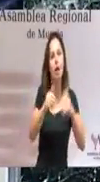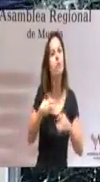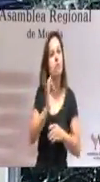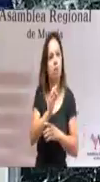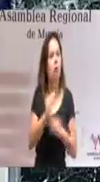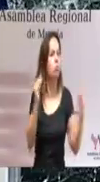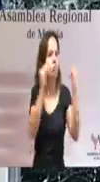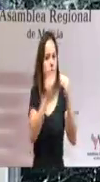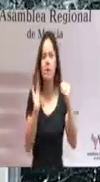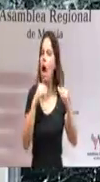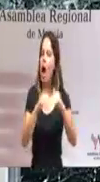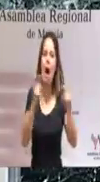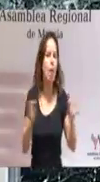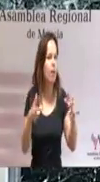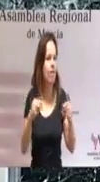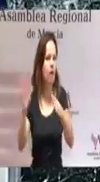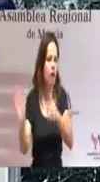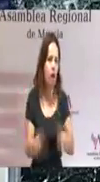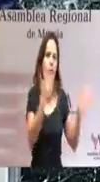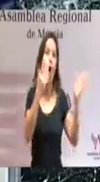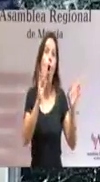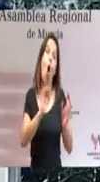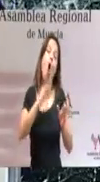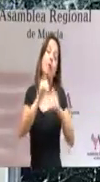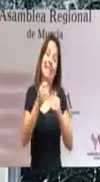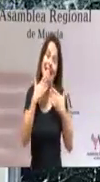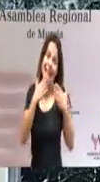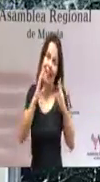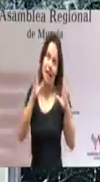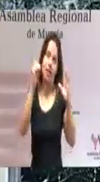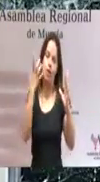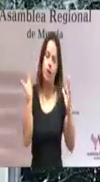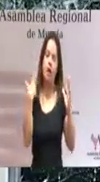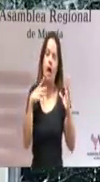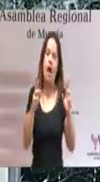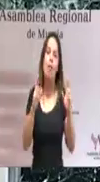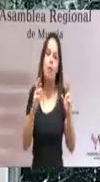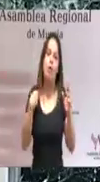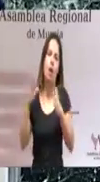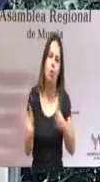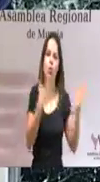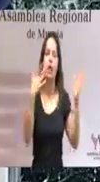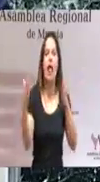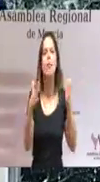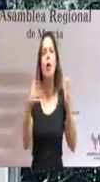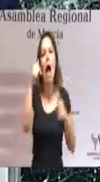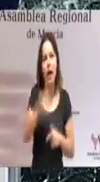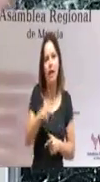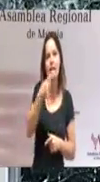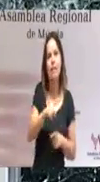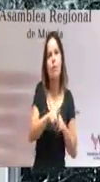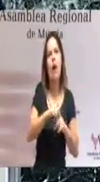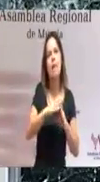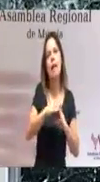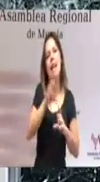totalmente de acuerdo, ya ha pasado la campaña electoral o las campañas electorales, a Dios gracias, espero que hayan pasado definitivamente por una temporada, tanto aquí como a